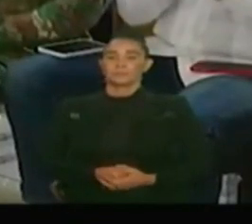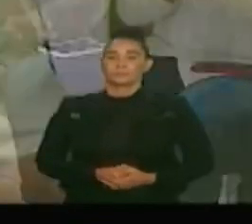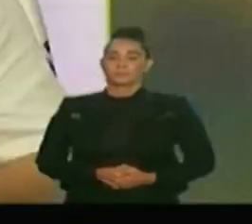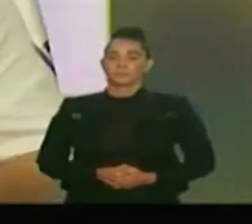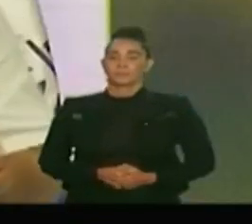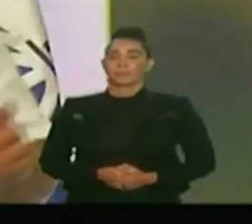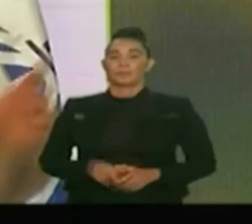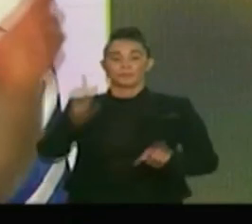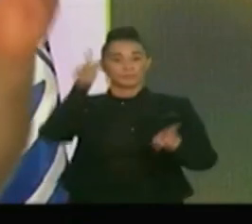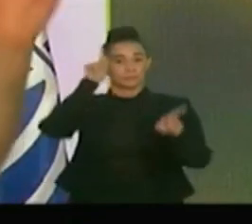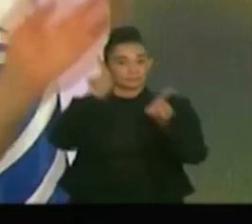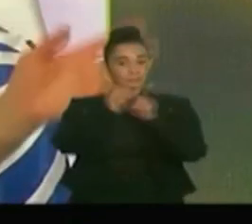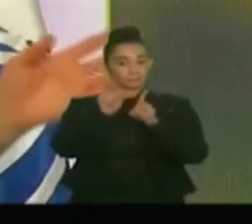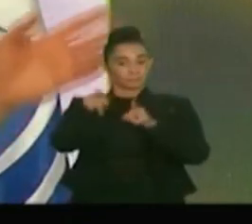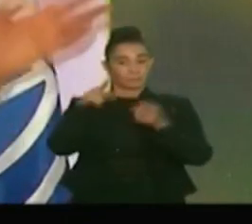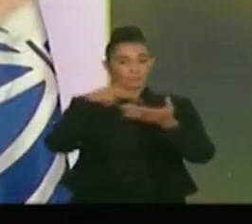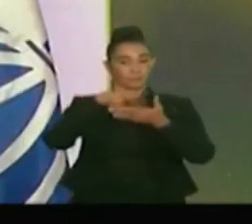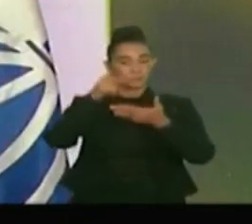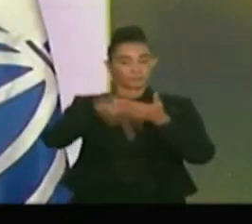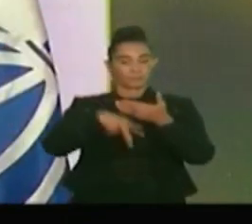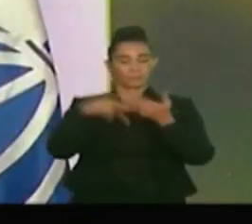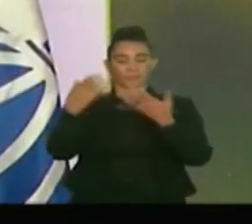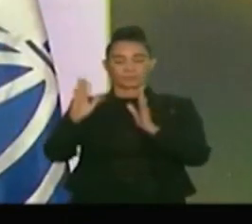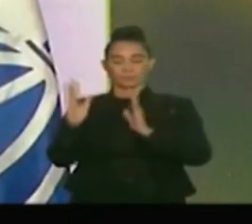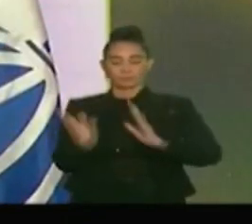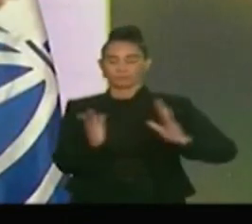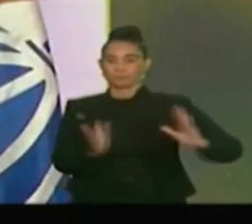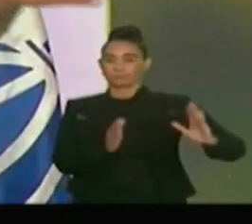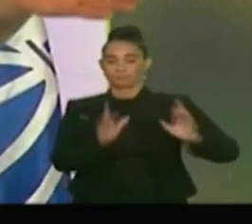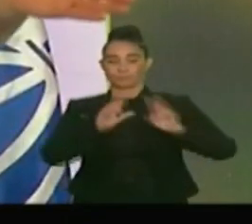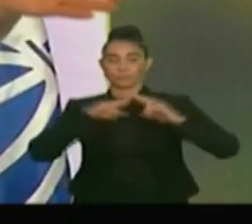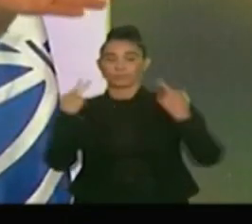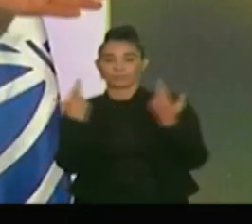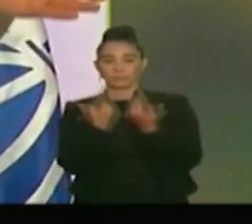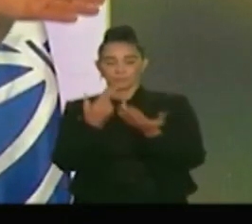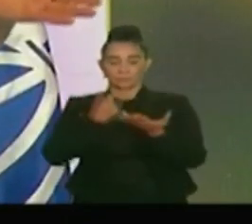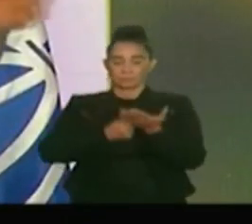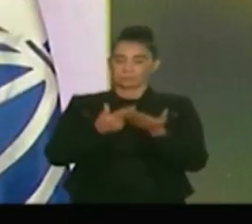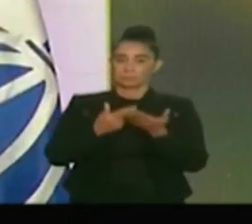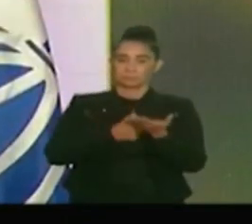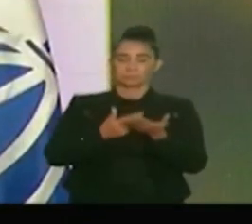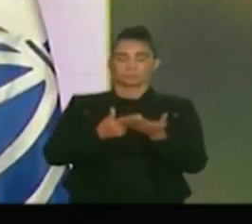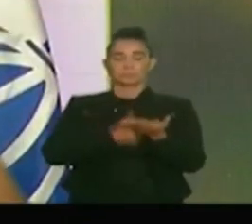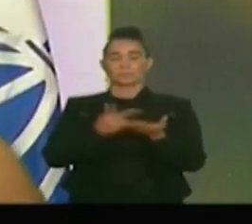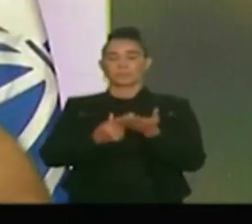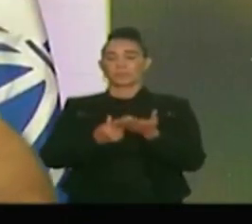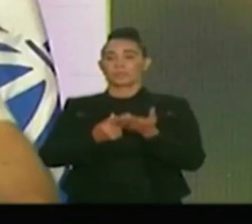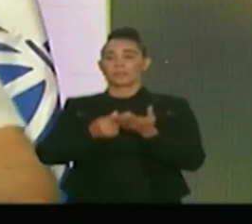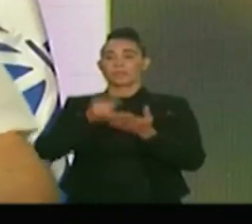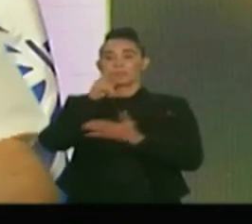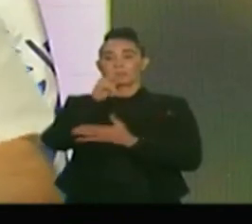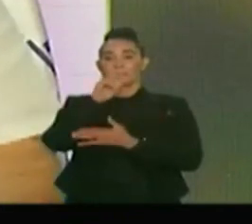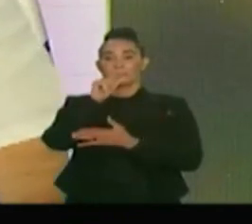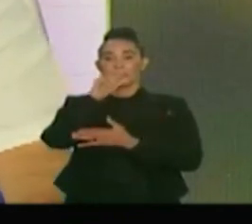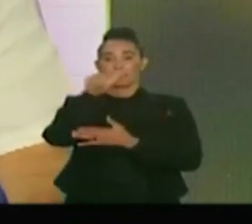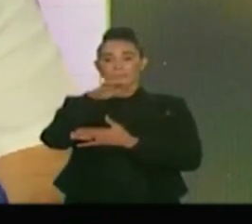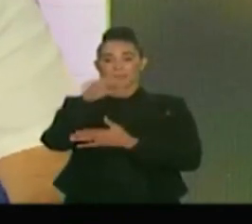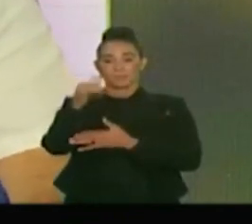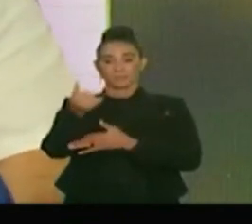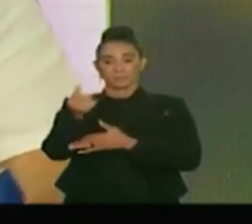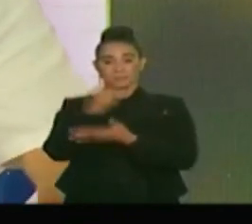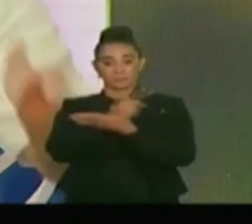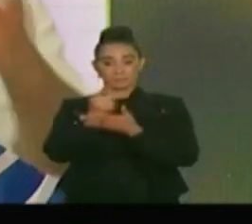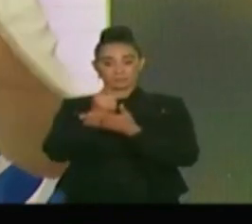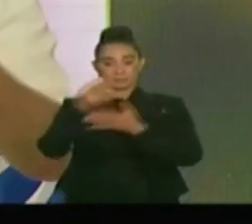Y de acuerdo a esa programación, ya tenemos planificado hacer una reunión, José Ignacio, esta semana en el Palacio,